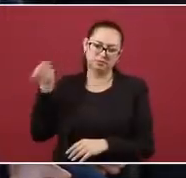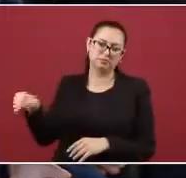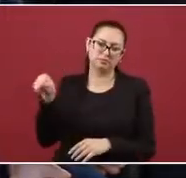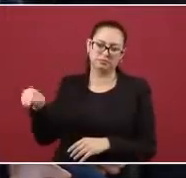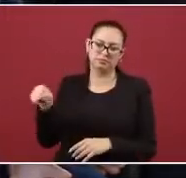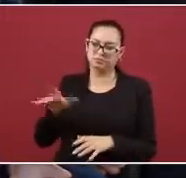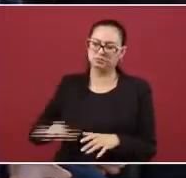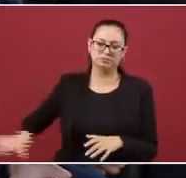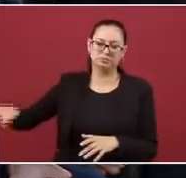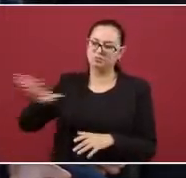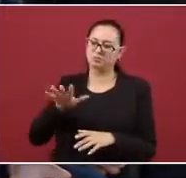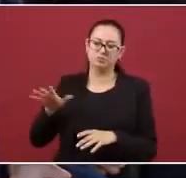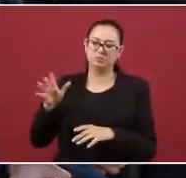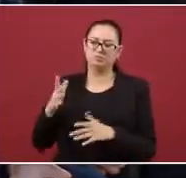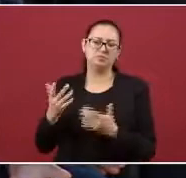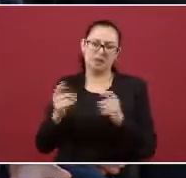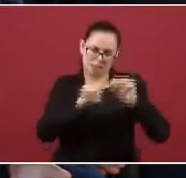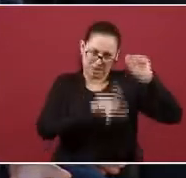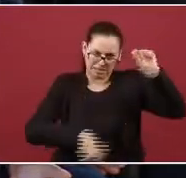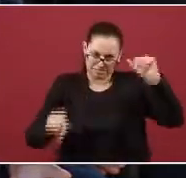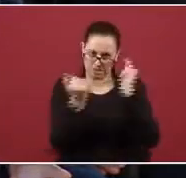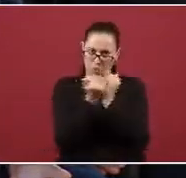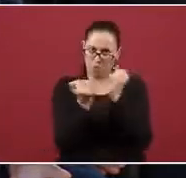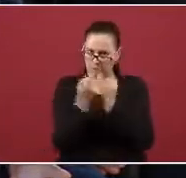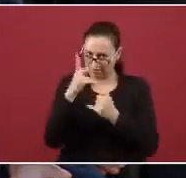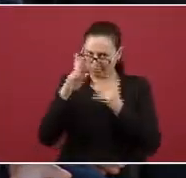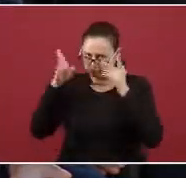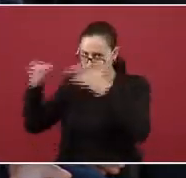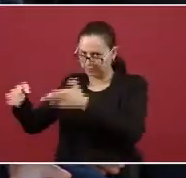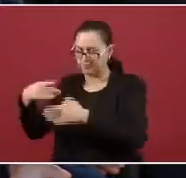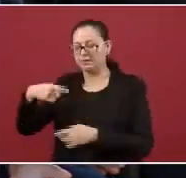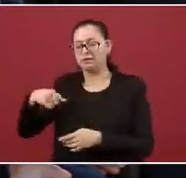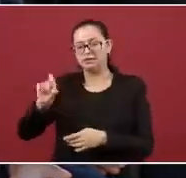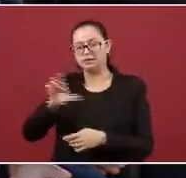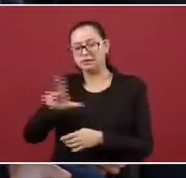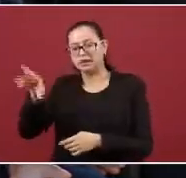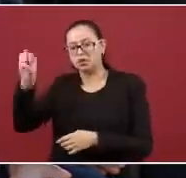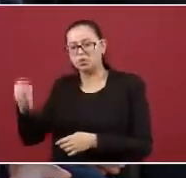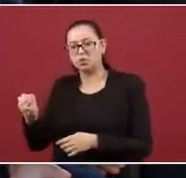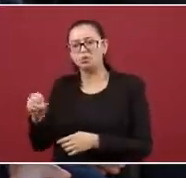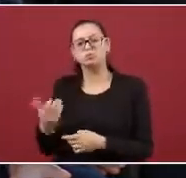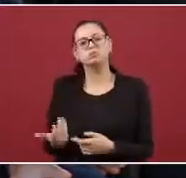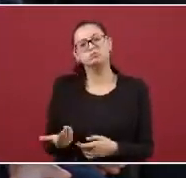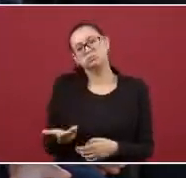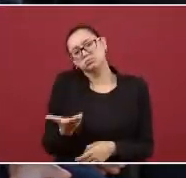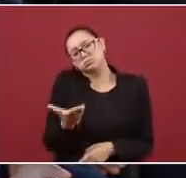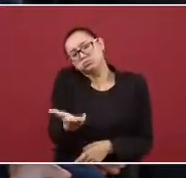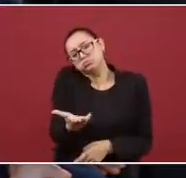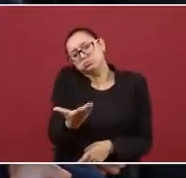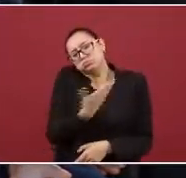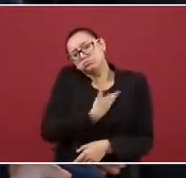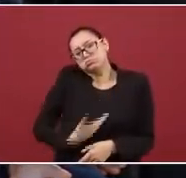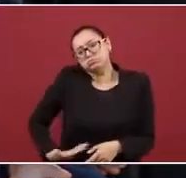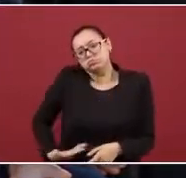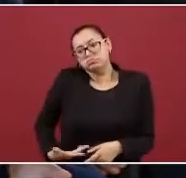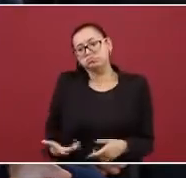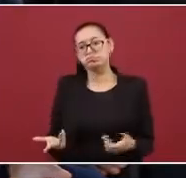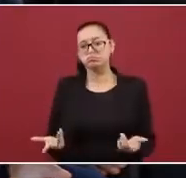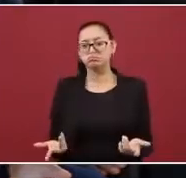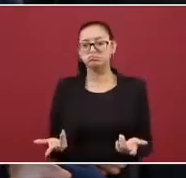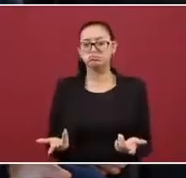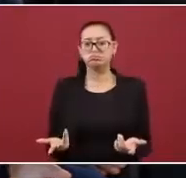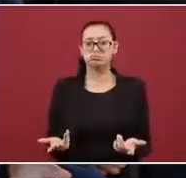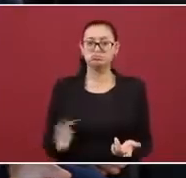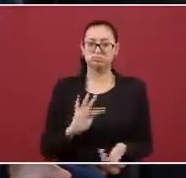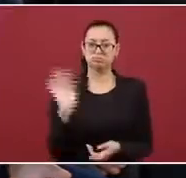en particular ahí y en todo el país. Aquí le preguntaría qué estaría haciendo usted, presidente, porque quizás estaría yendo en contra de